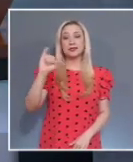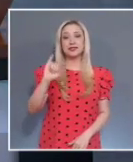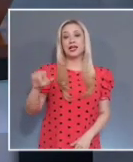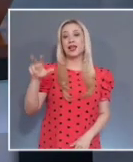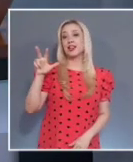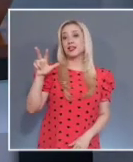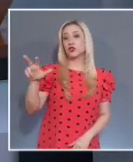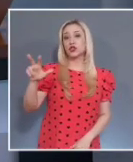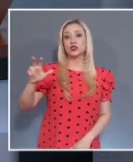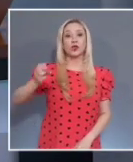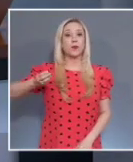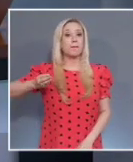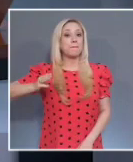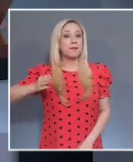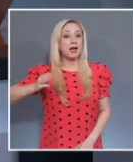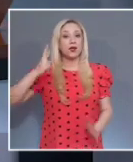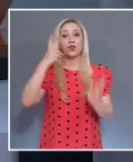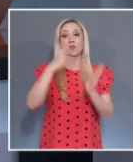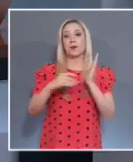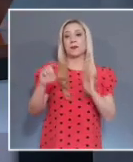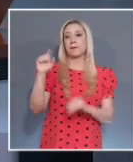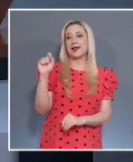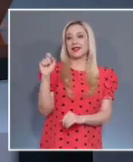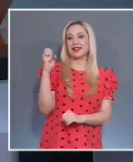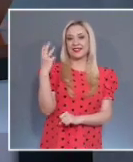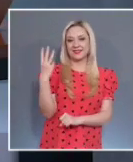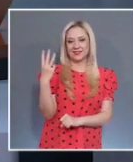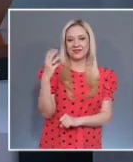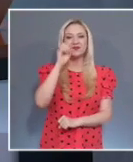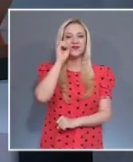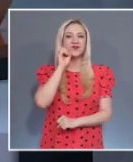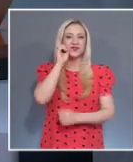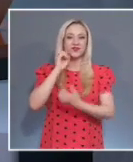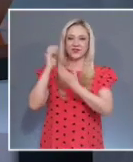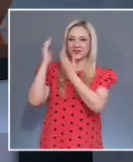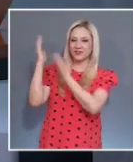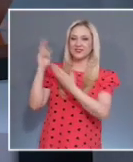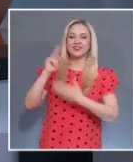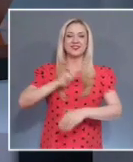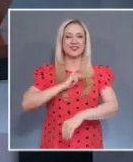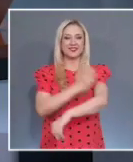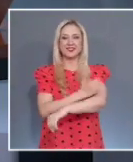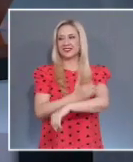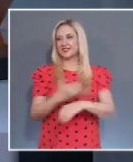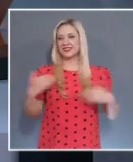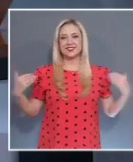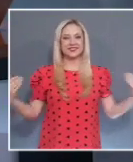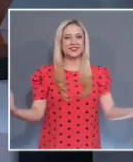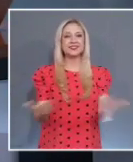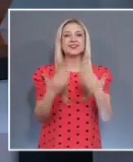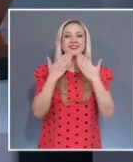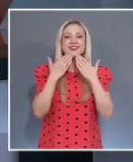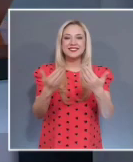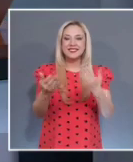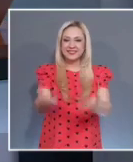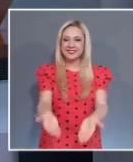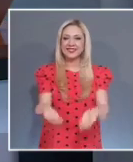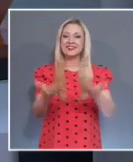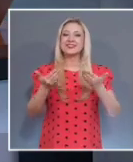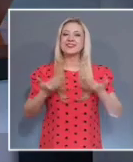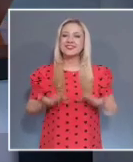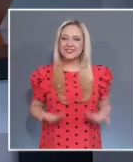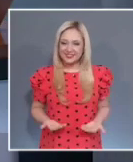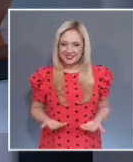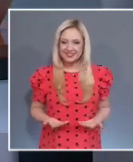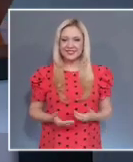de 2023. Soy Oscar González y a nombre de todo este equipo de trabajo le damos la más cordial bienvenida